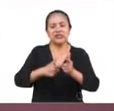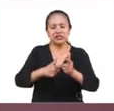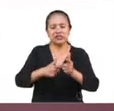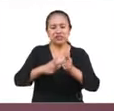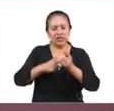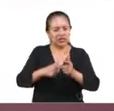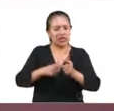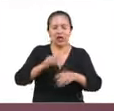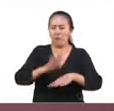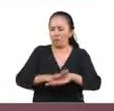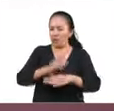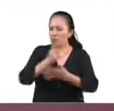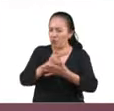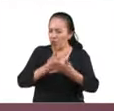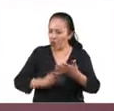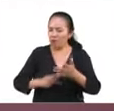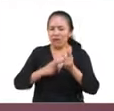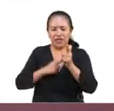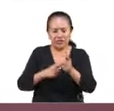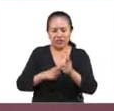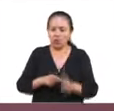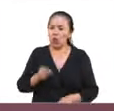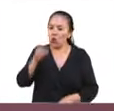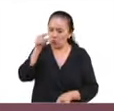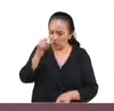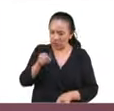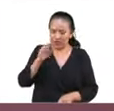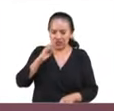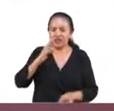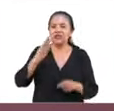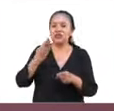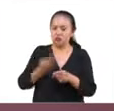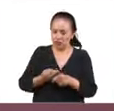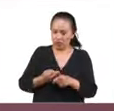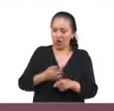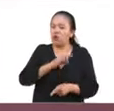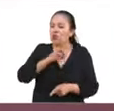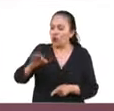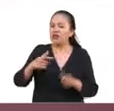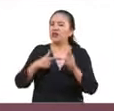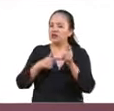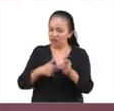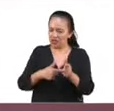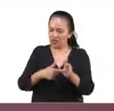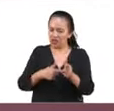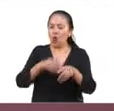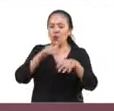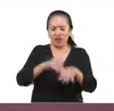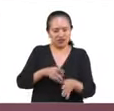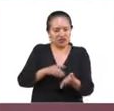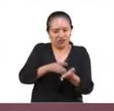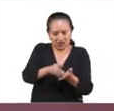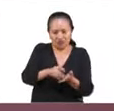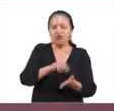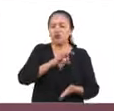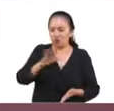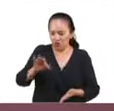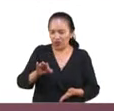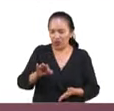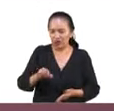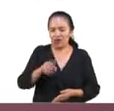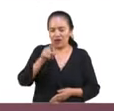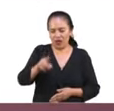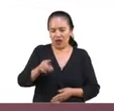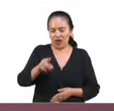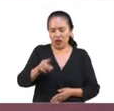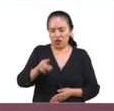los próximos años. En sus manos están estos derechos. El nuevo proyecto de nación de